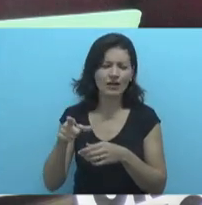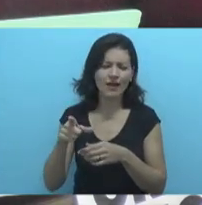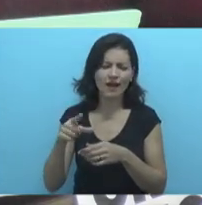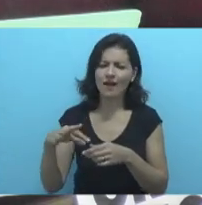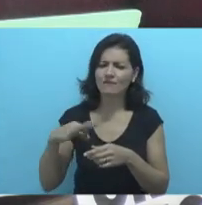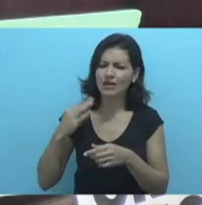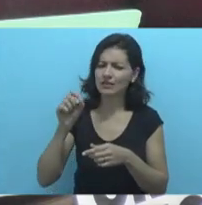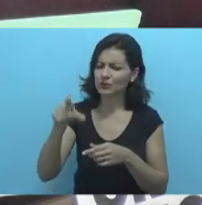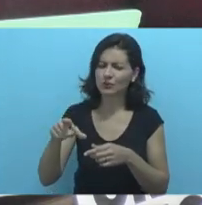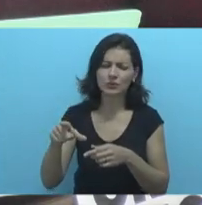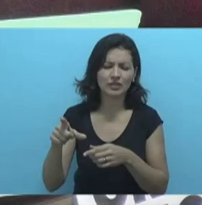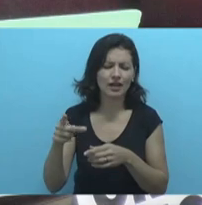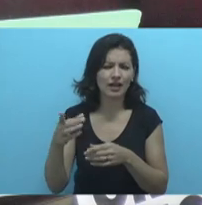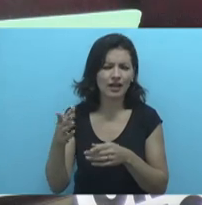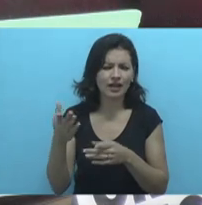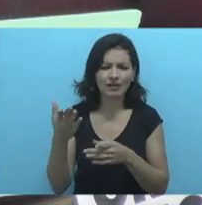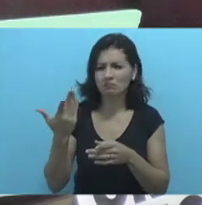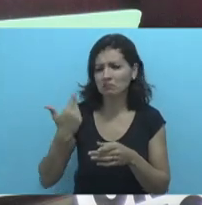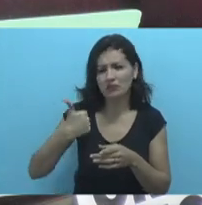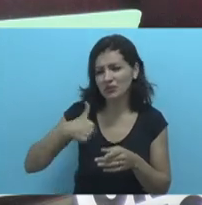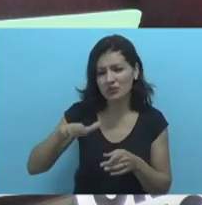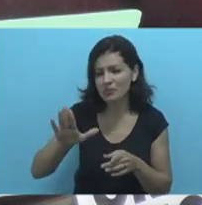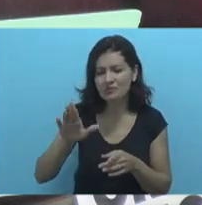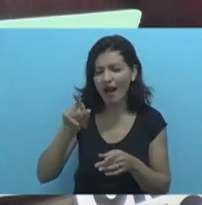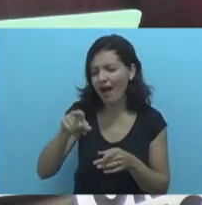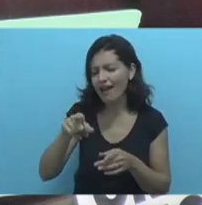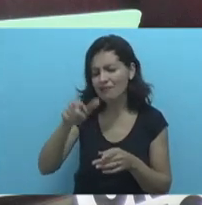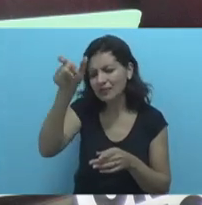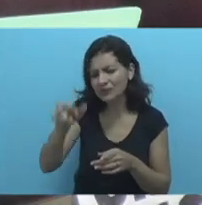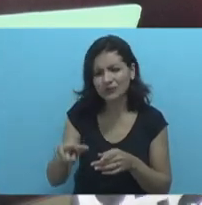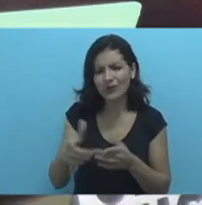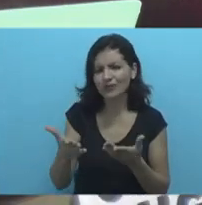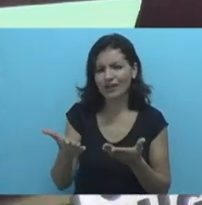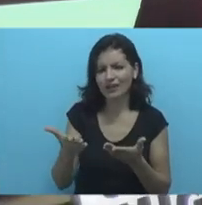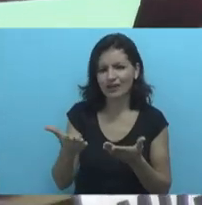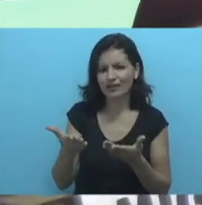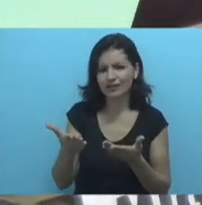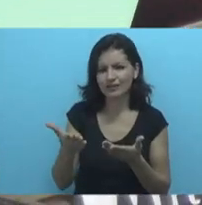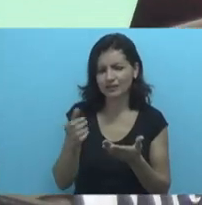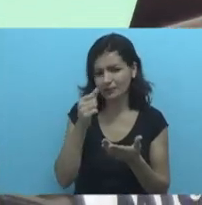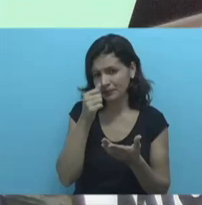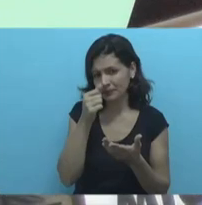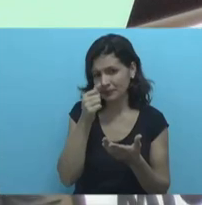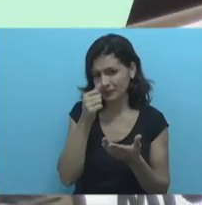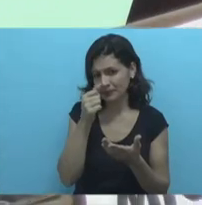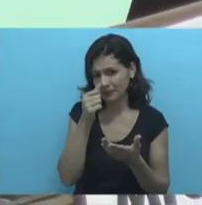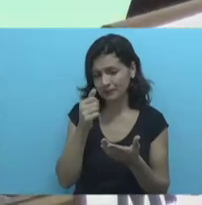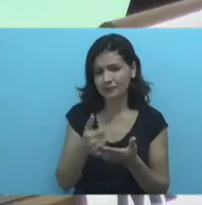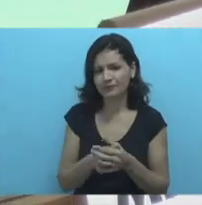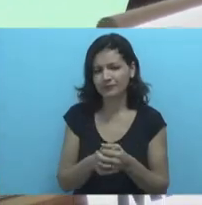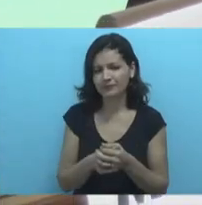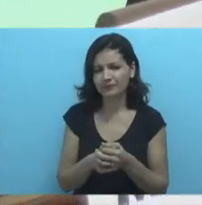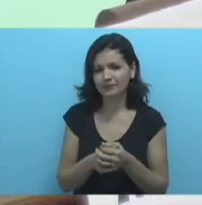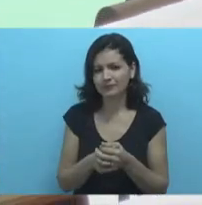como una persona común. Y esa dimensión humana de Miguel, tan genuina, tan